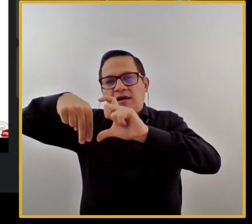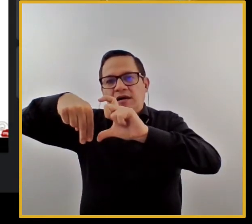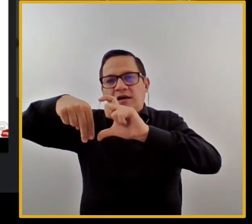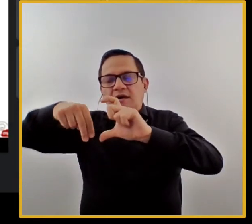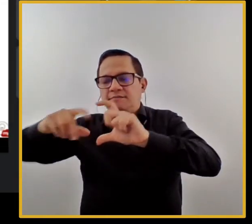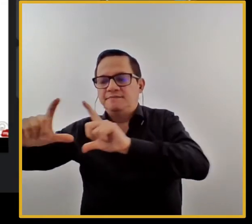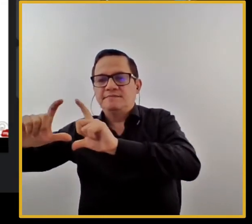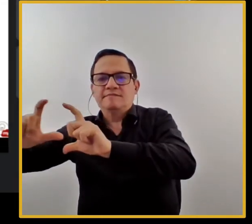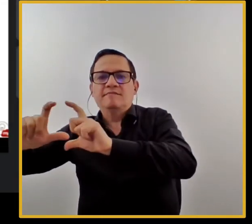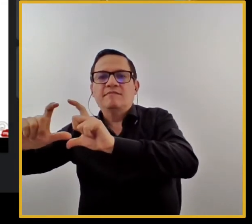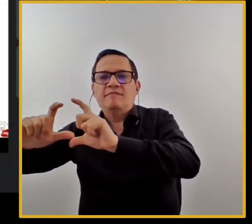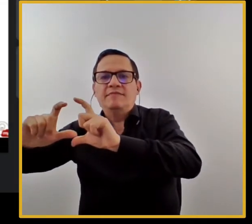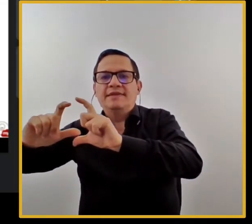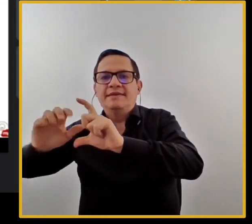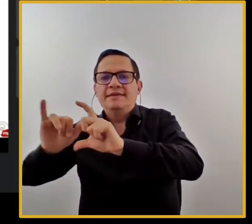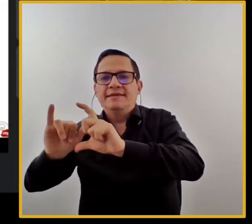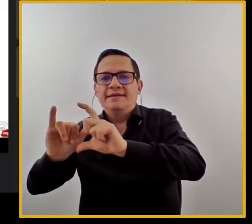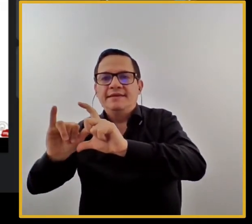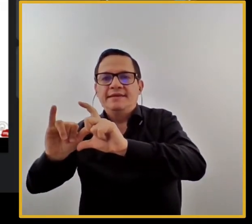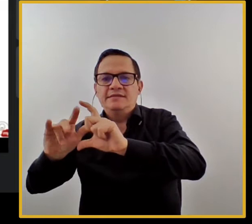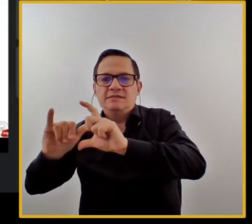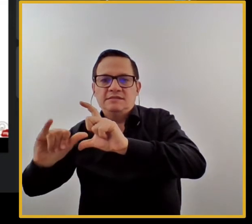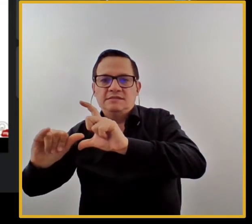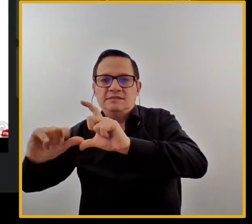de xy por dy